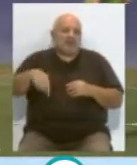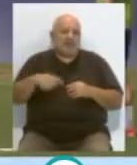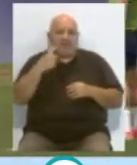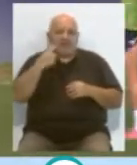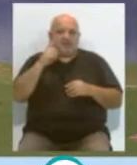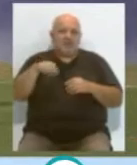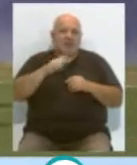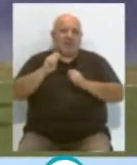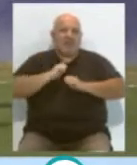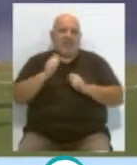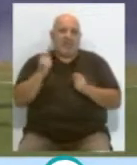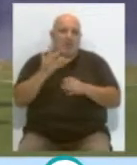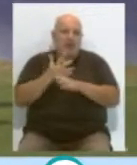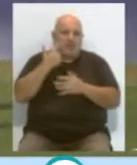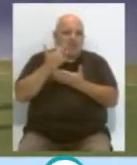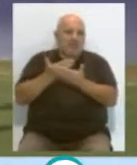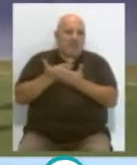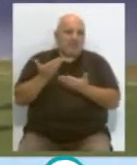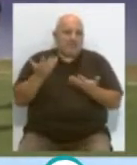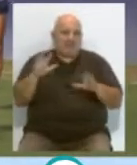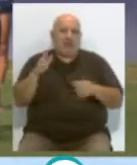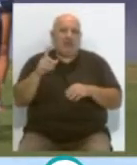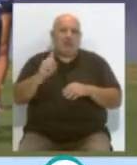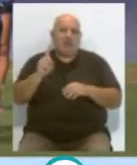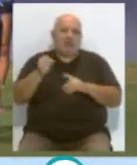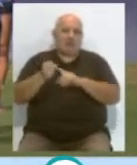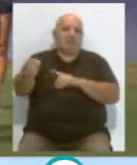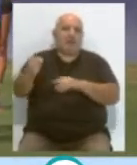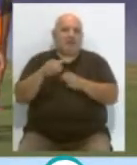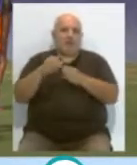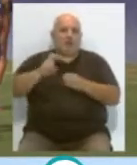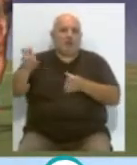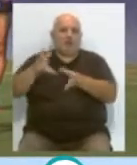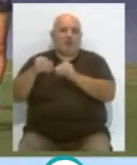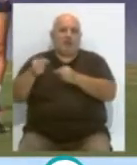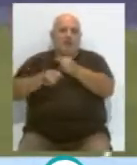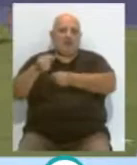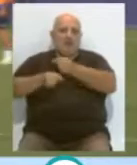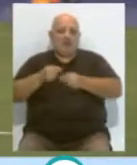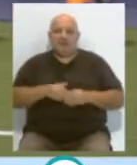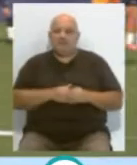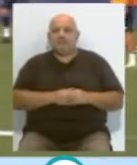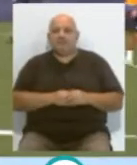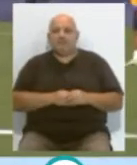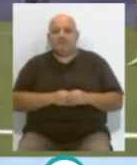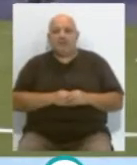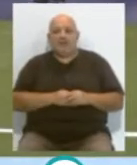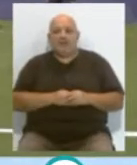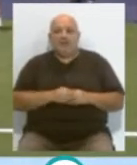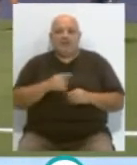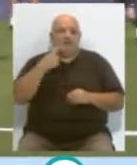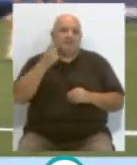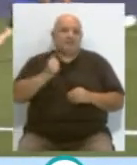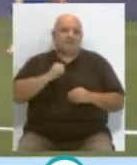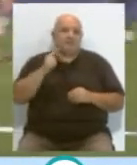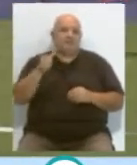convence en la pretemporada y, si bien, pues buscarle minutos en otro equipo para que se vaya adaptando lo antes posible. Así es un,